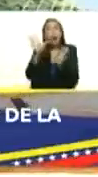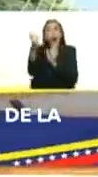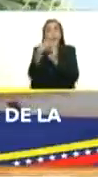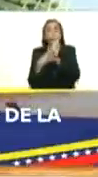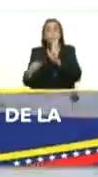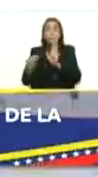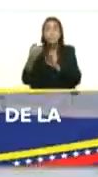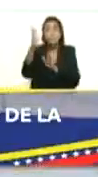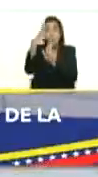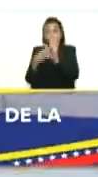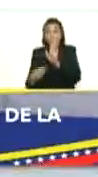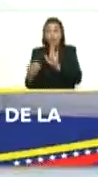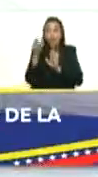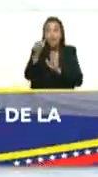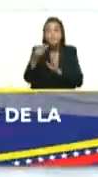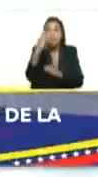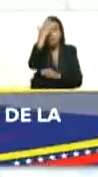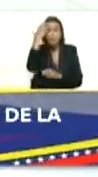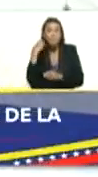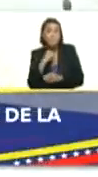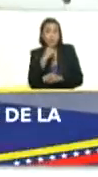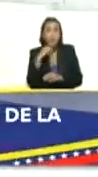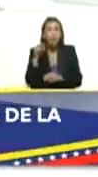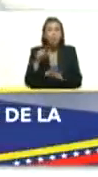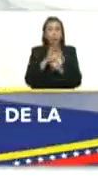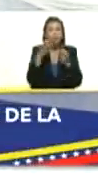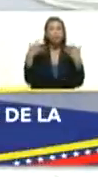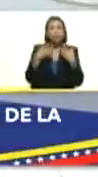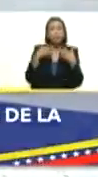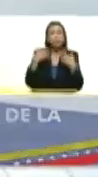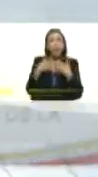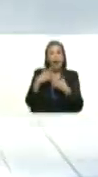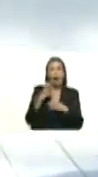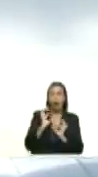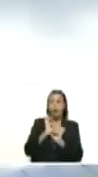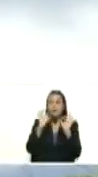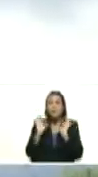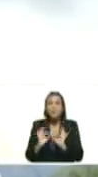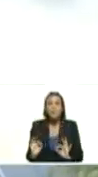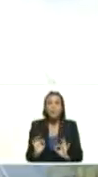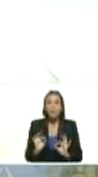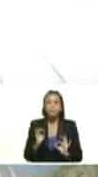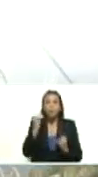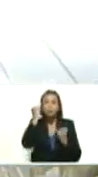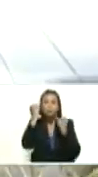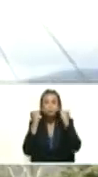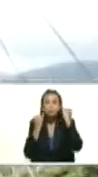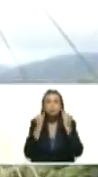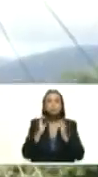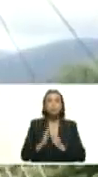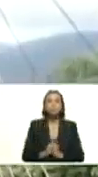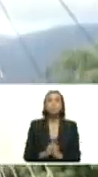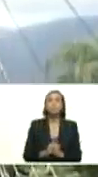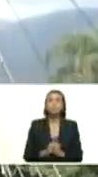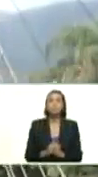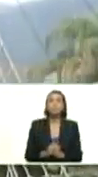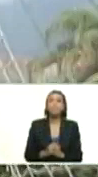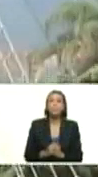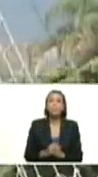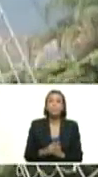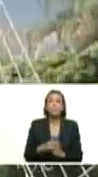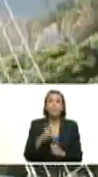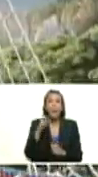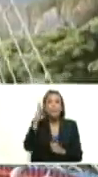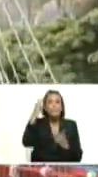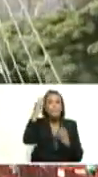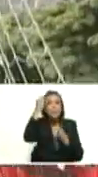ejemplo en luchar, luchar y luchar. Luchar,